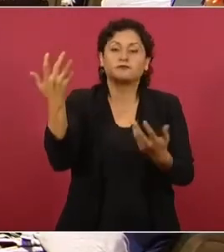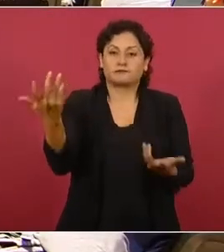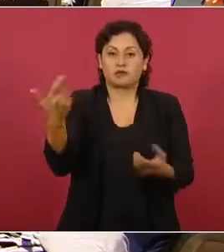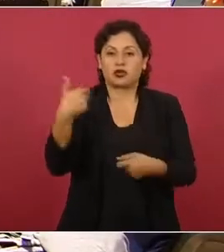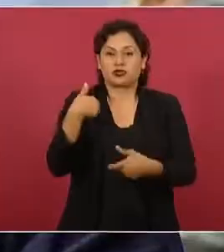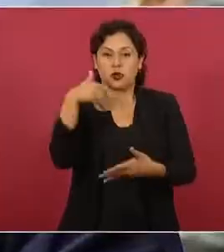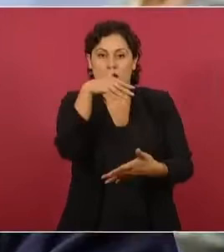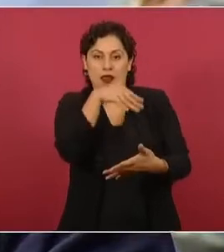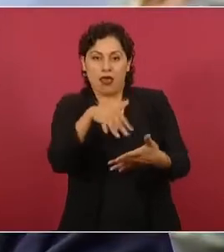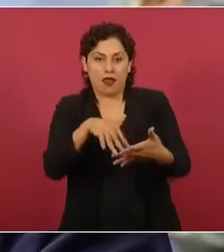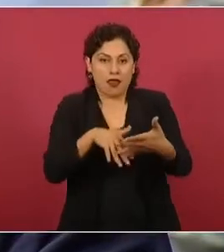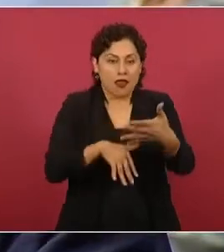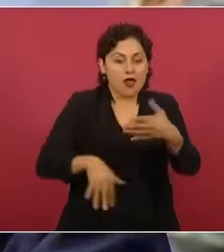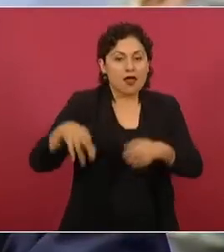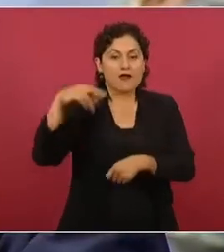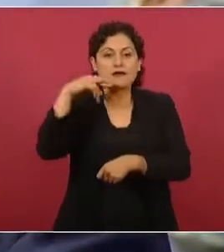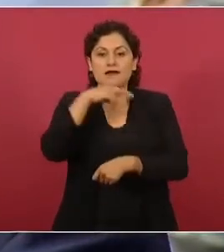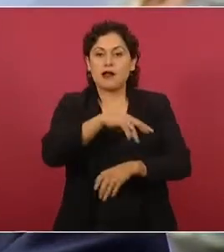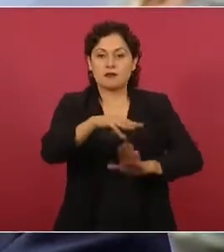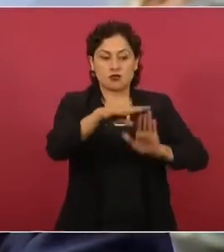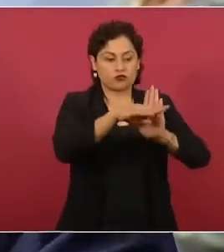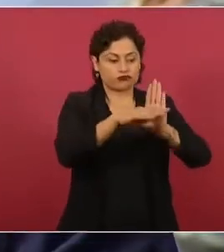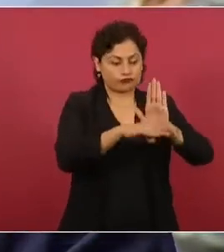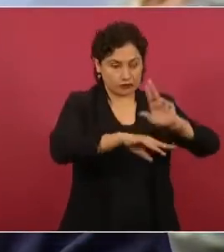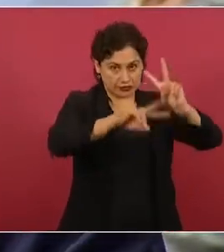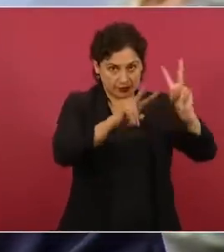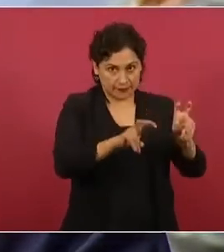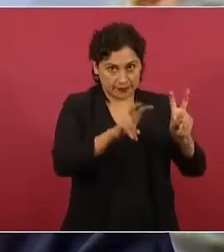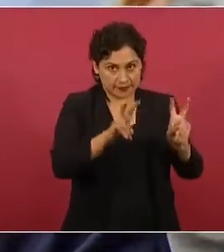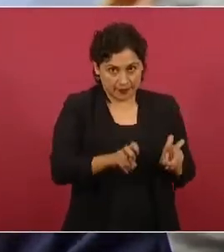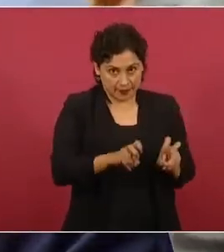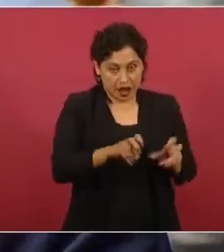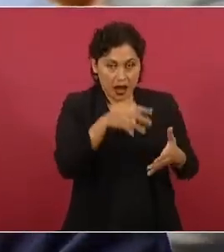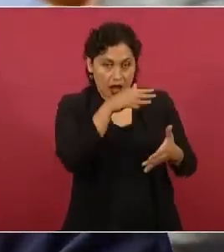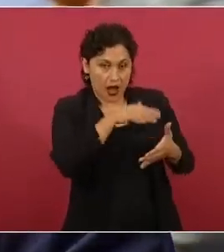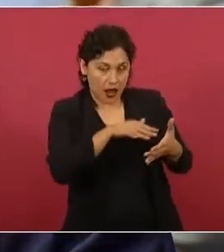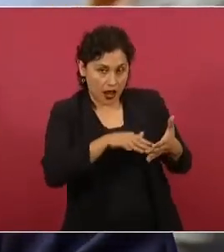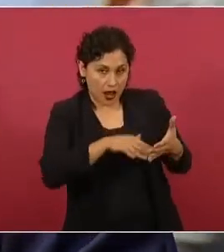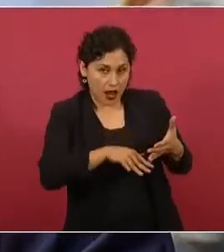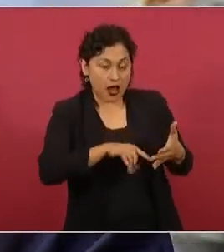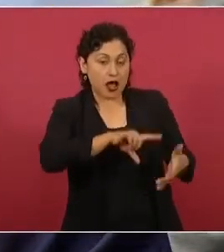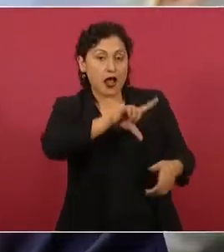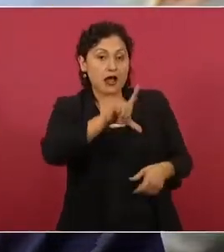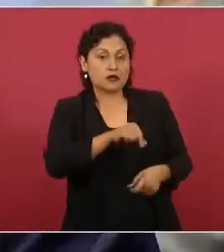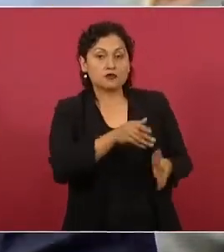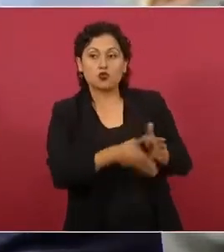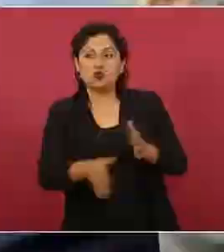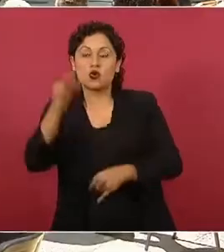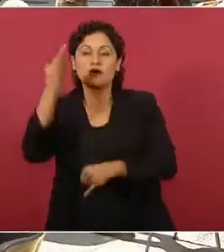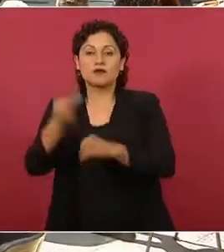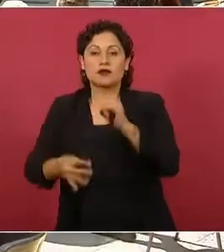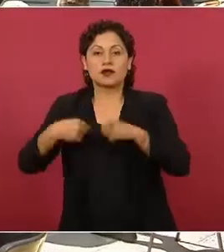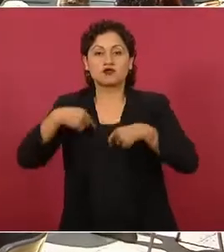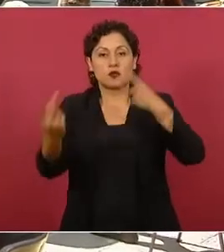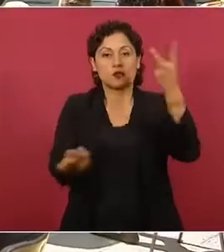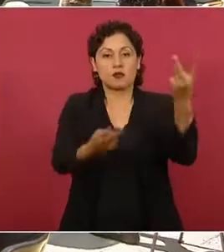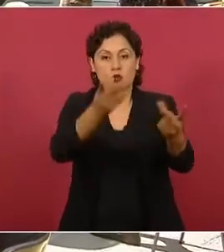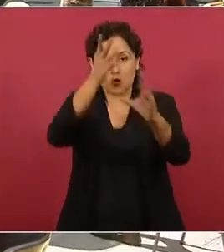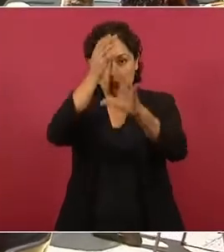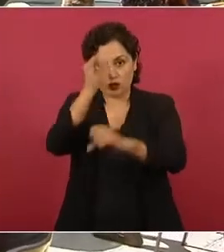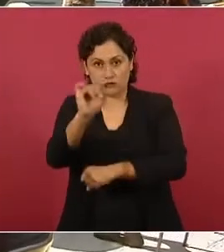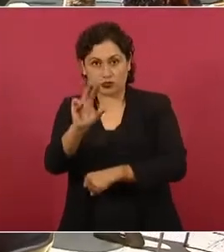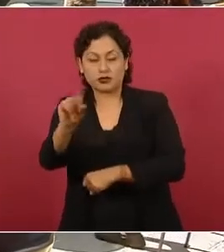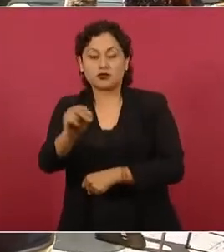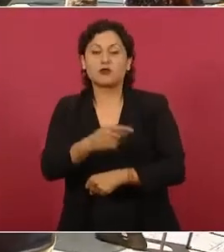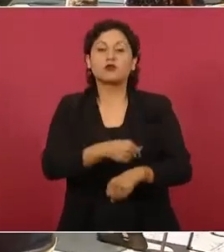en la lectura de los puntos y pediré al final la aprobación de estos puntos. El punto número 4, que